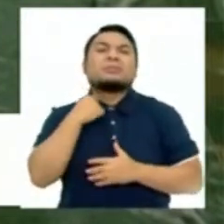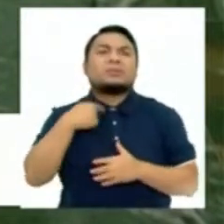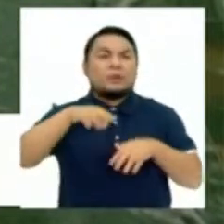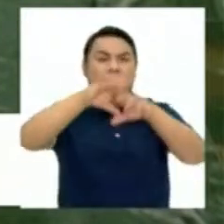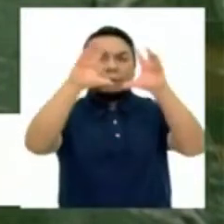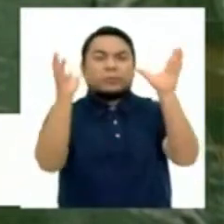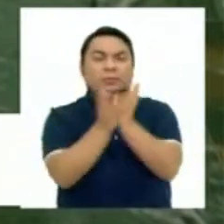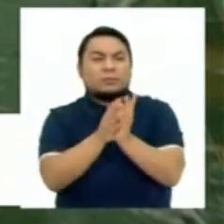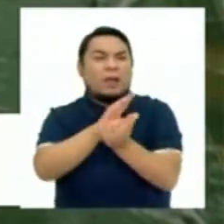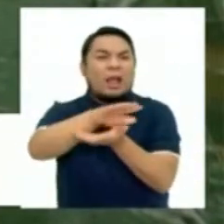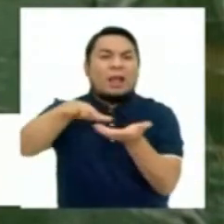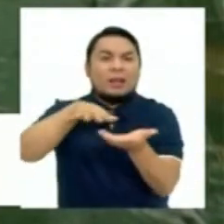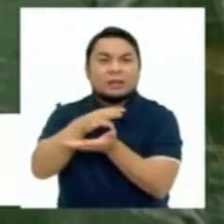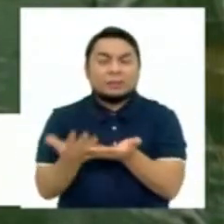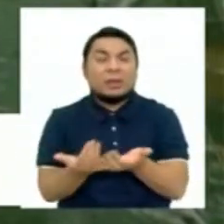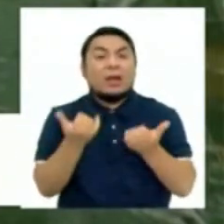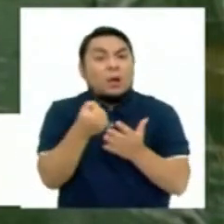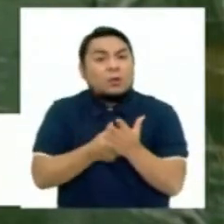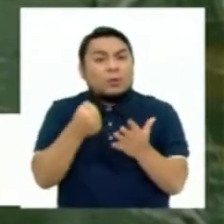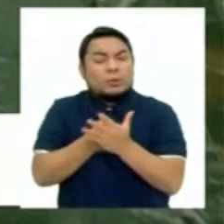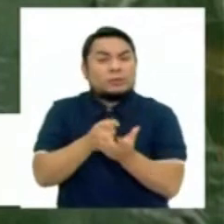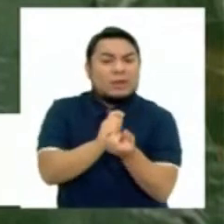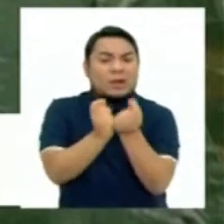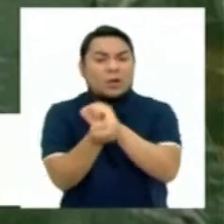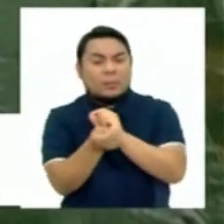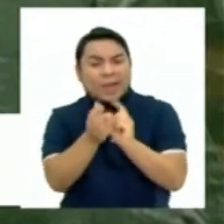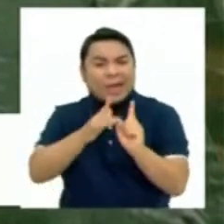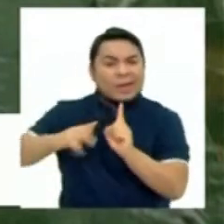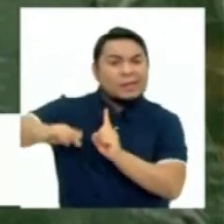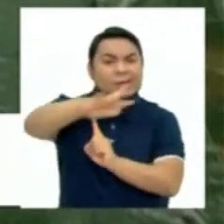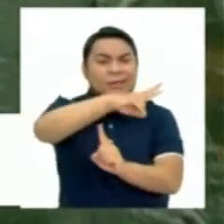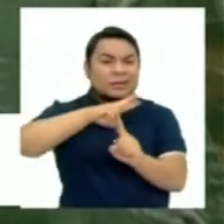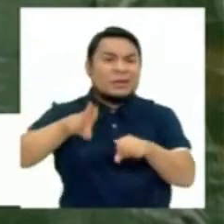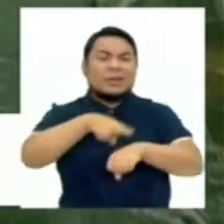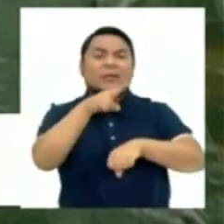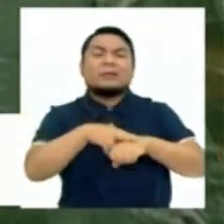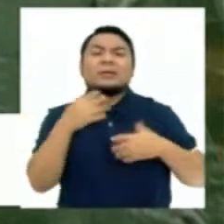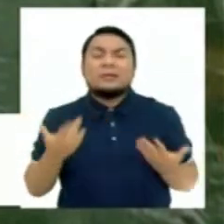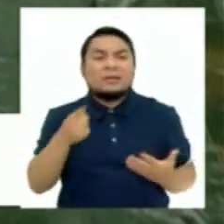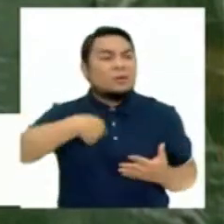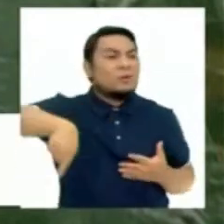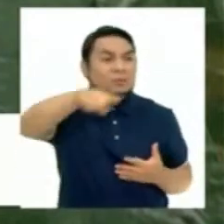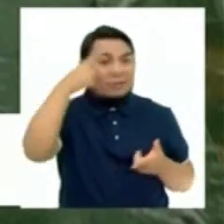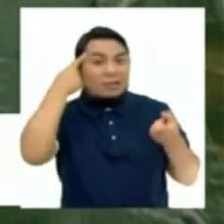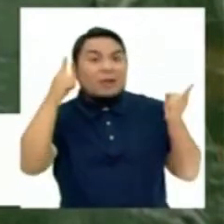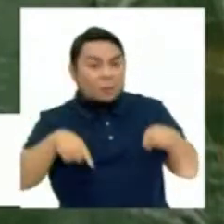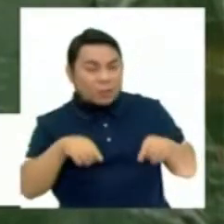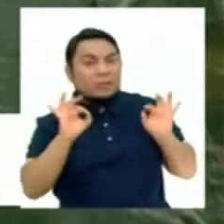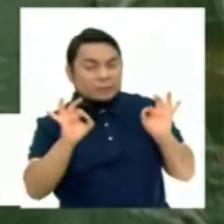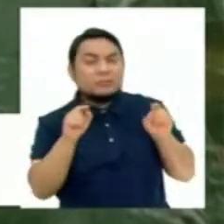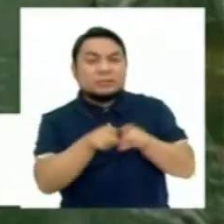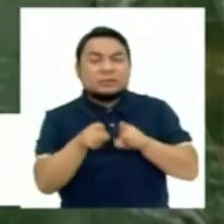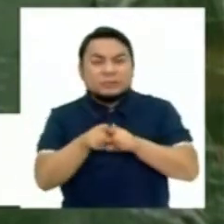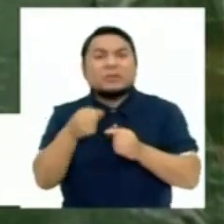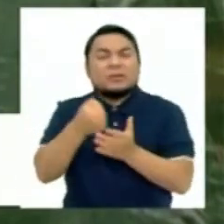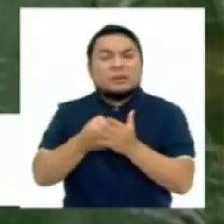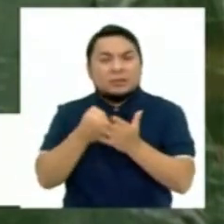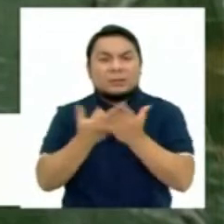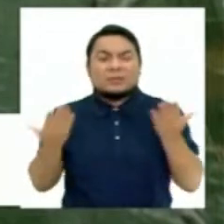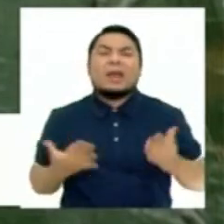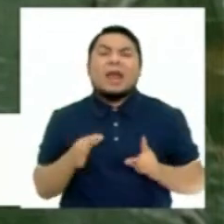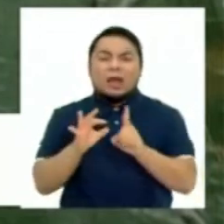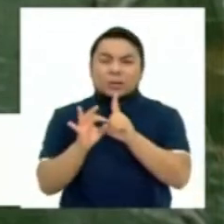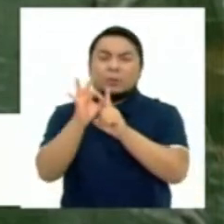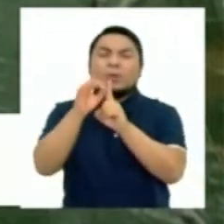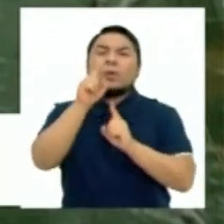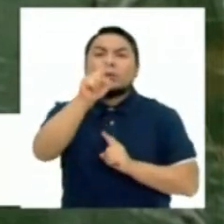planeta. La lucha contra el cambio climático cuestiona nuestras coincidencias. Limitar el aumento de la